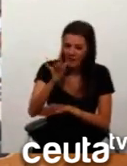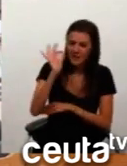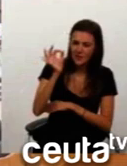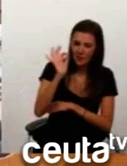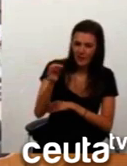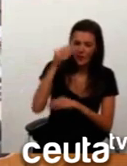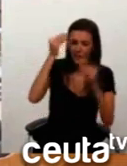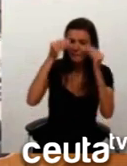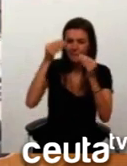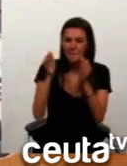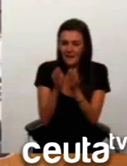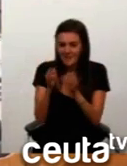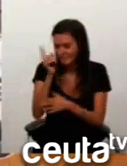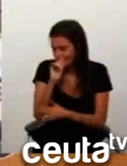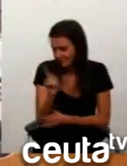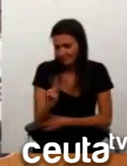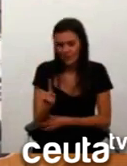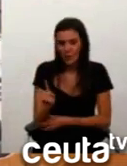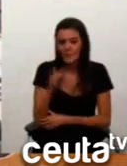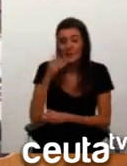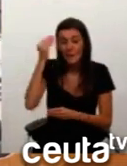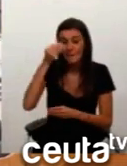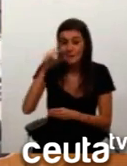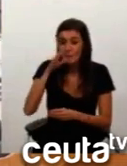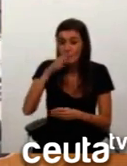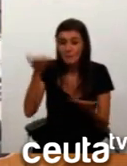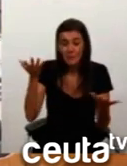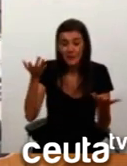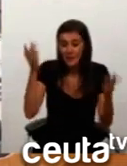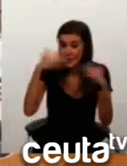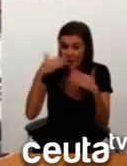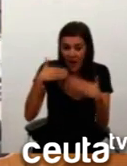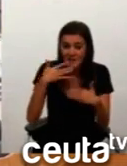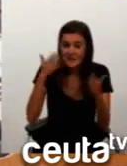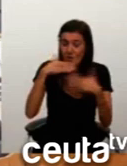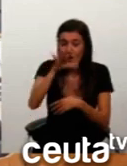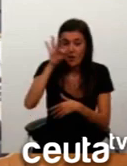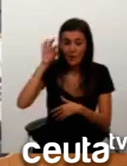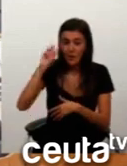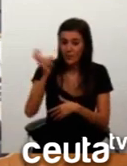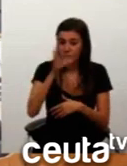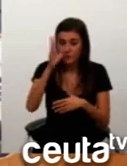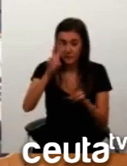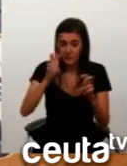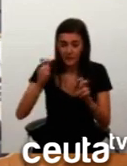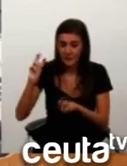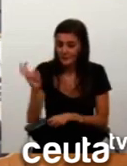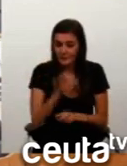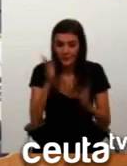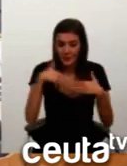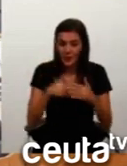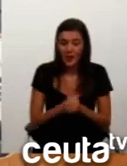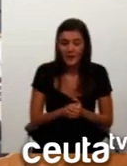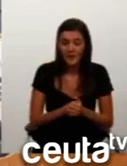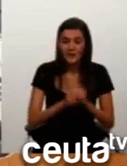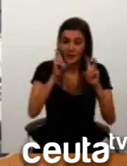pequeña reflexión, pequeña reflexión, porque no hay muchas opciones en este asunto que tiene que ver